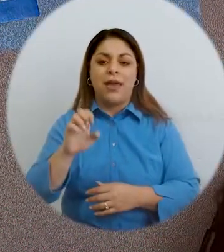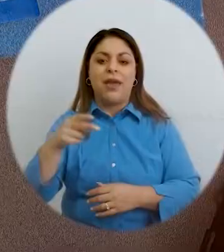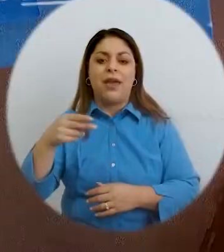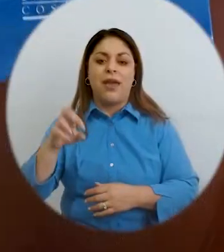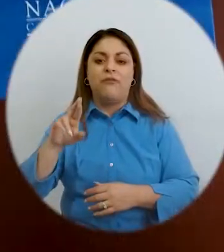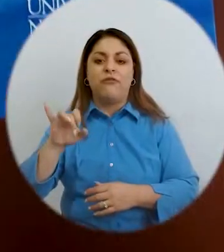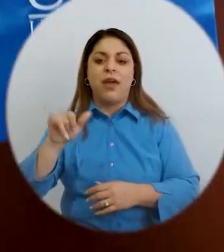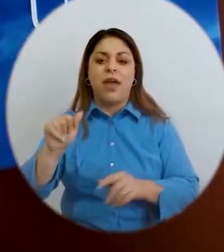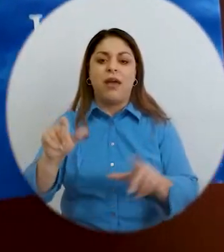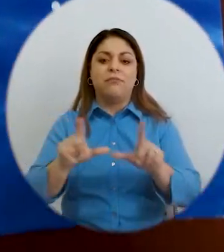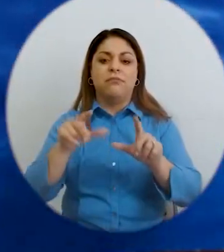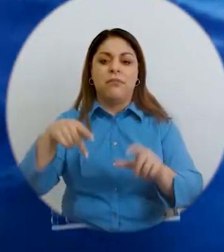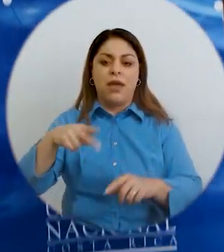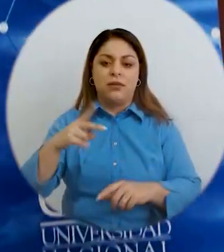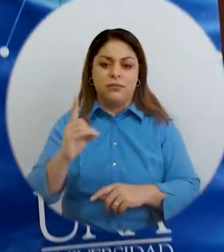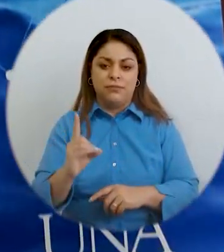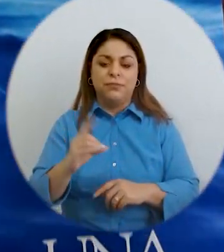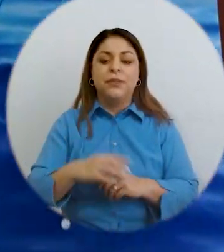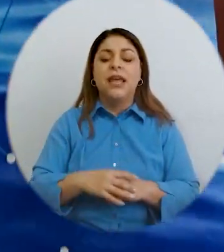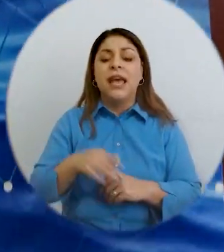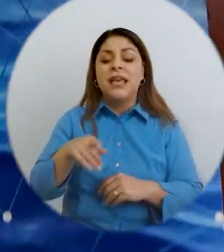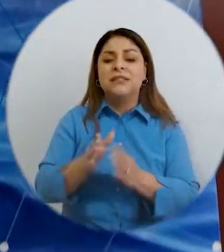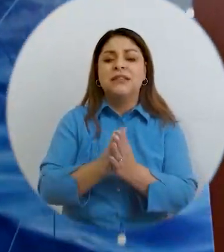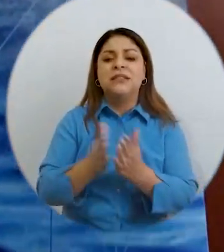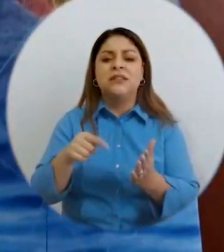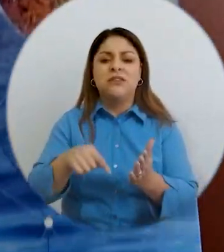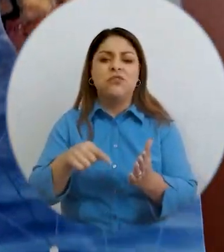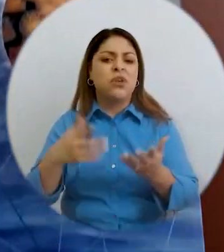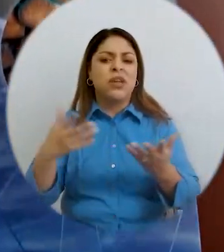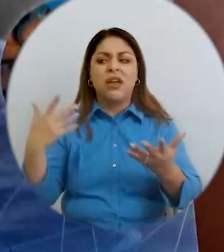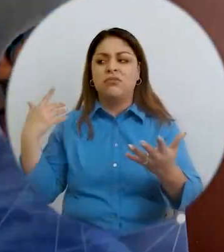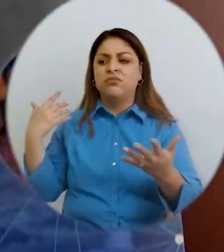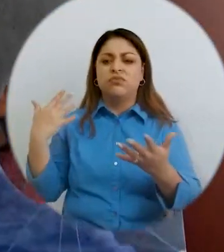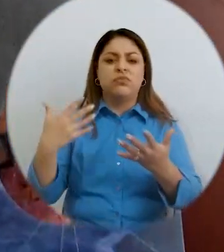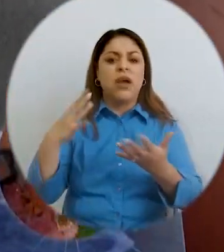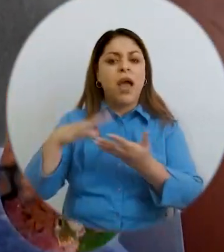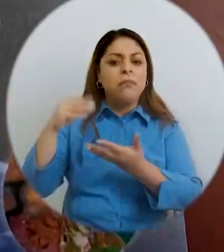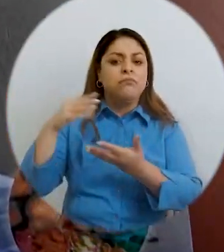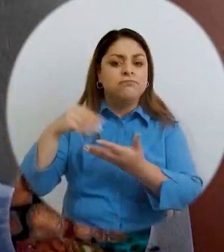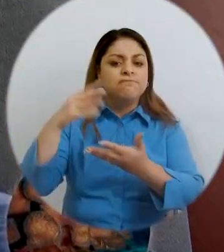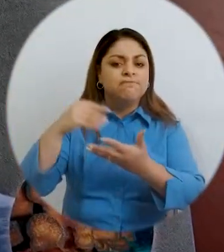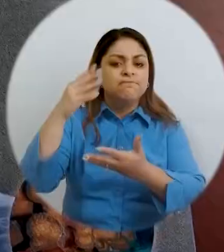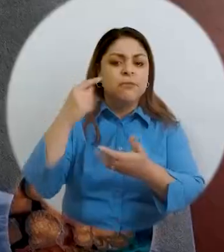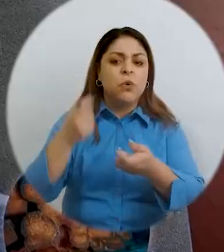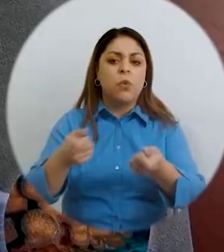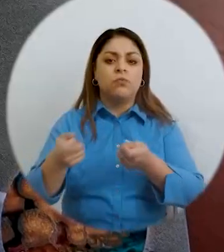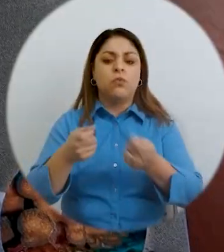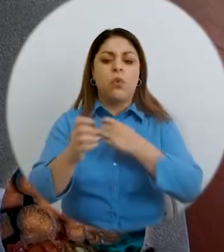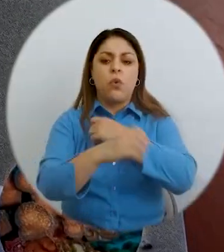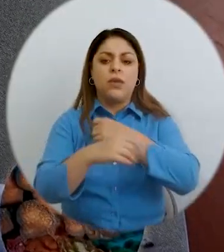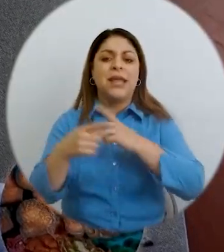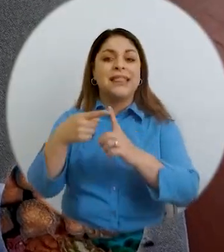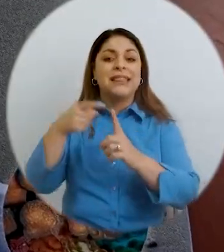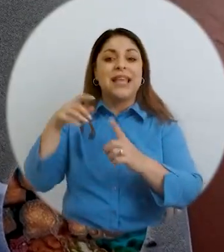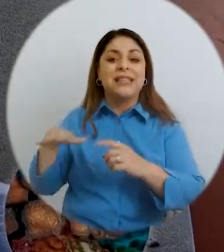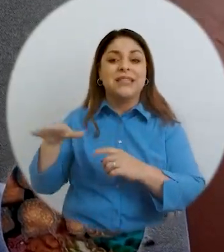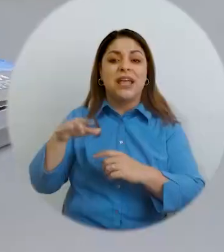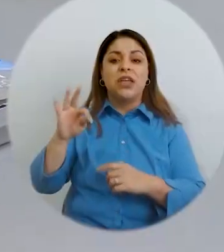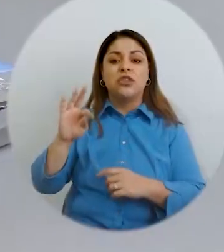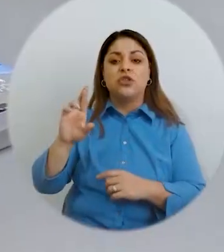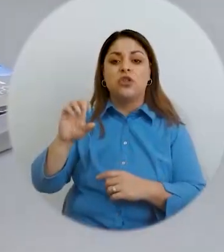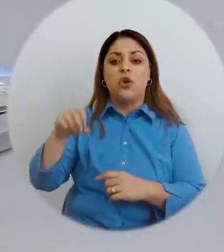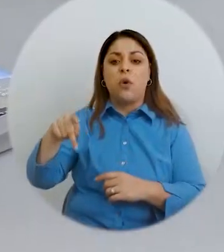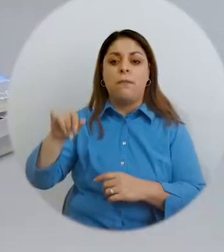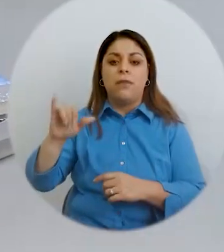que socializa parte de las lecciones aprendidas sobre la gestión de los océanos desde los trópicos, y esto es relevante, no es en general,